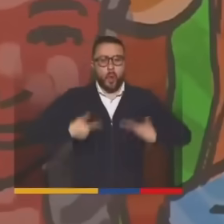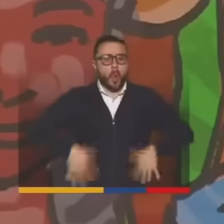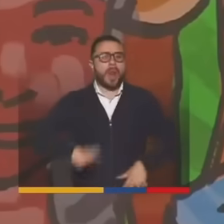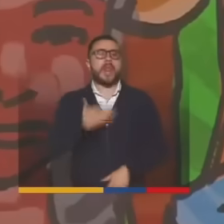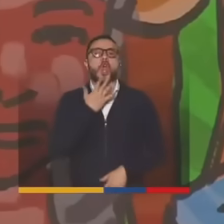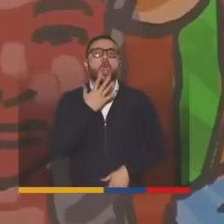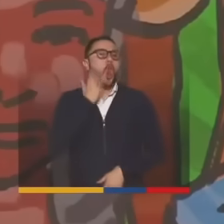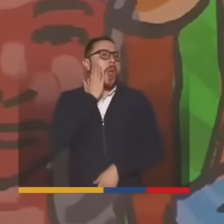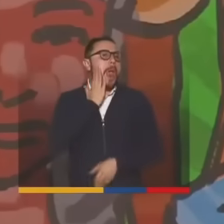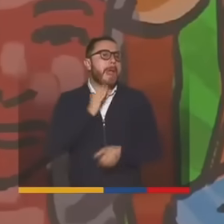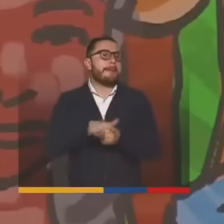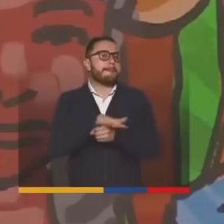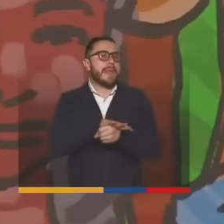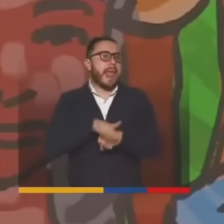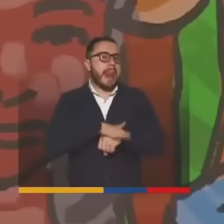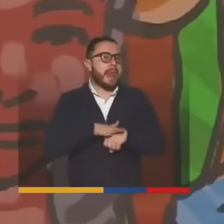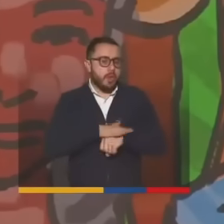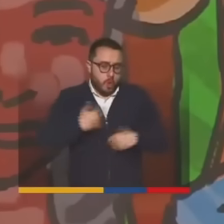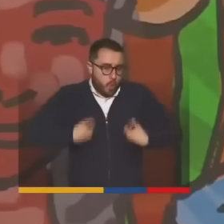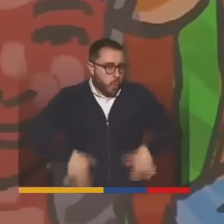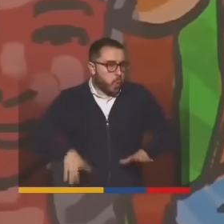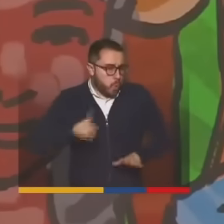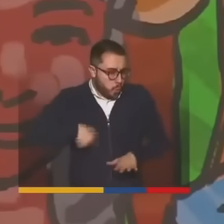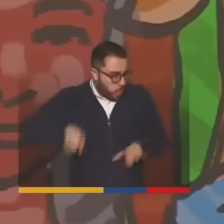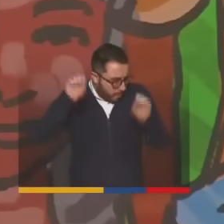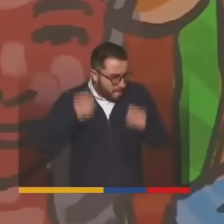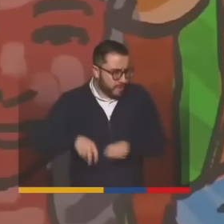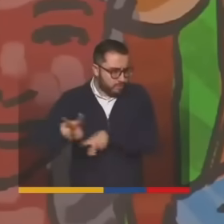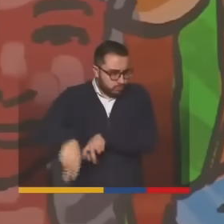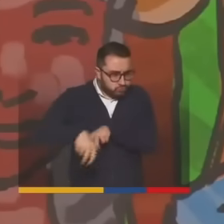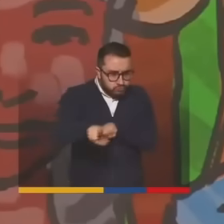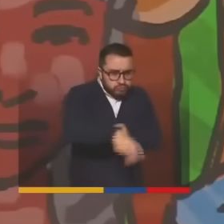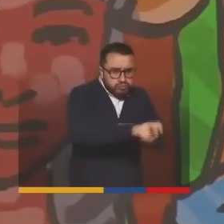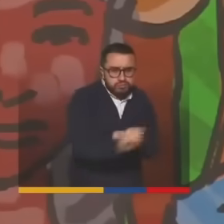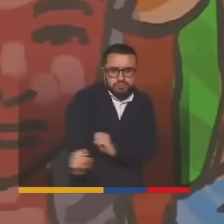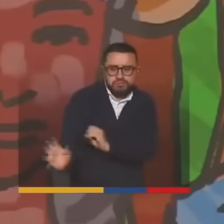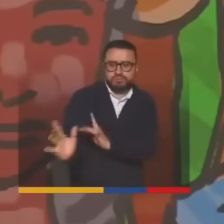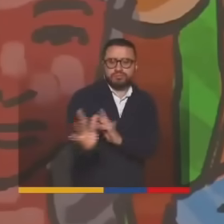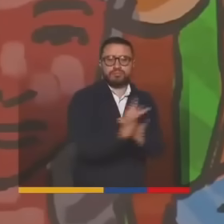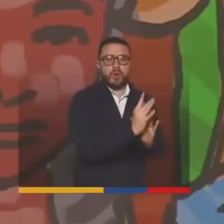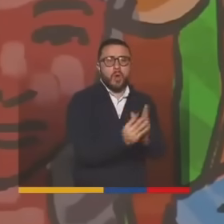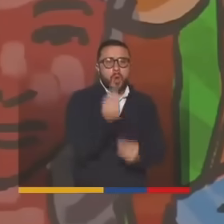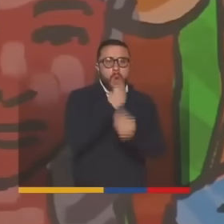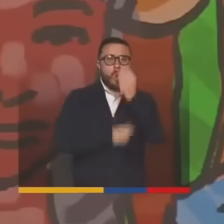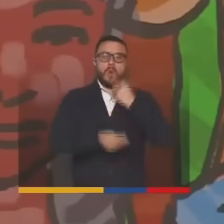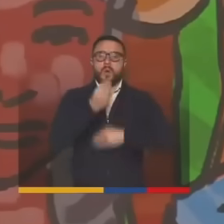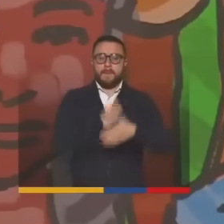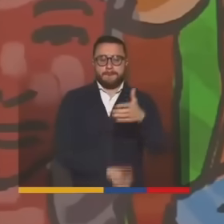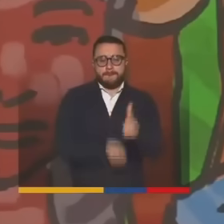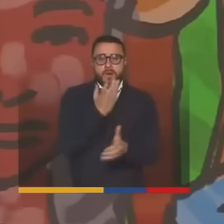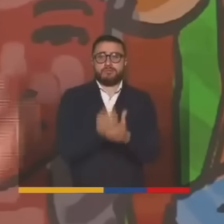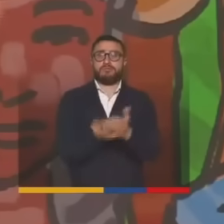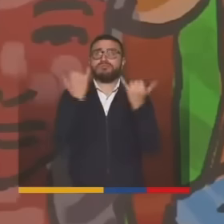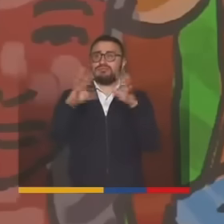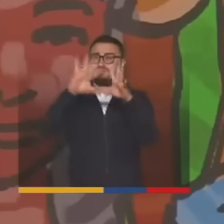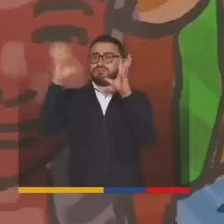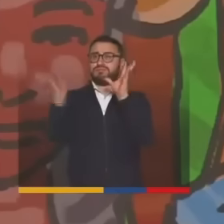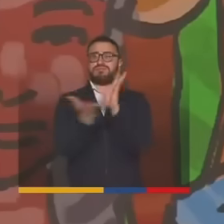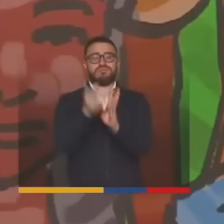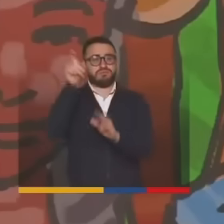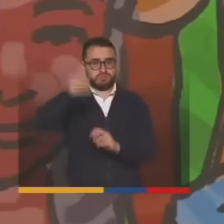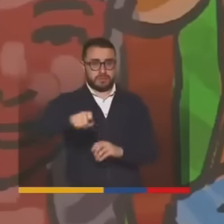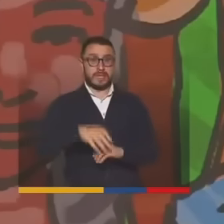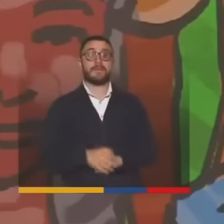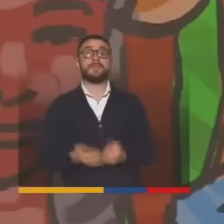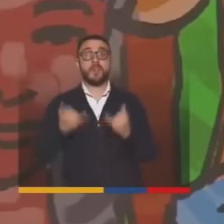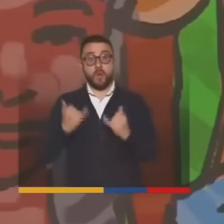pueda producir alimentos que hoy necesita la humanidad por doquier. Hemos hablado aquí